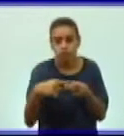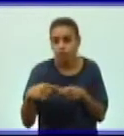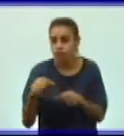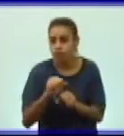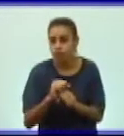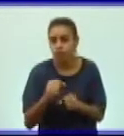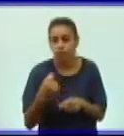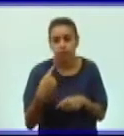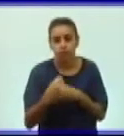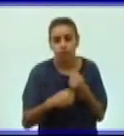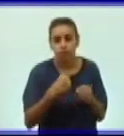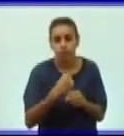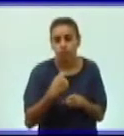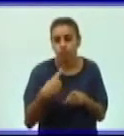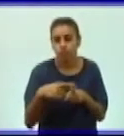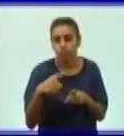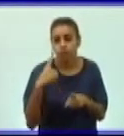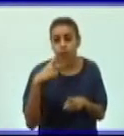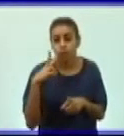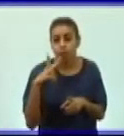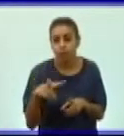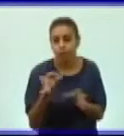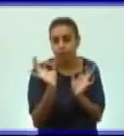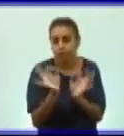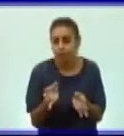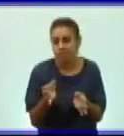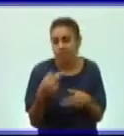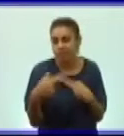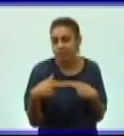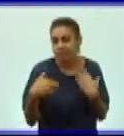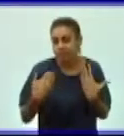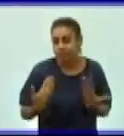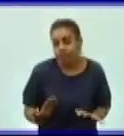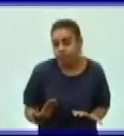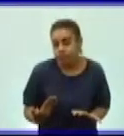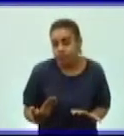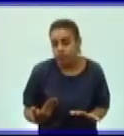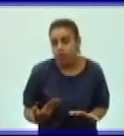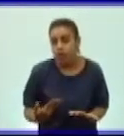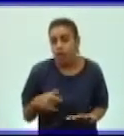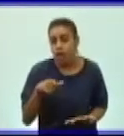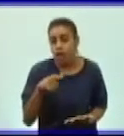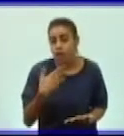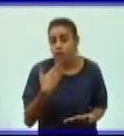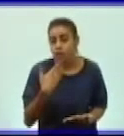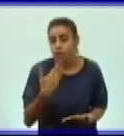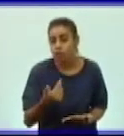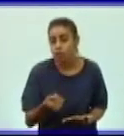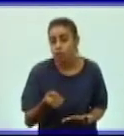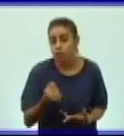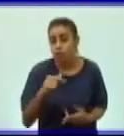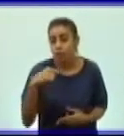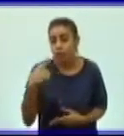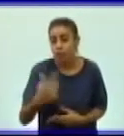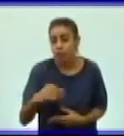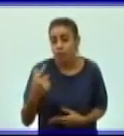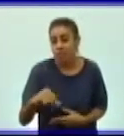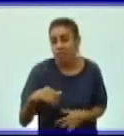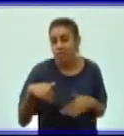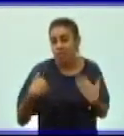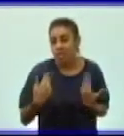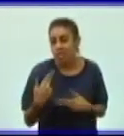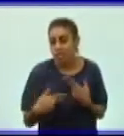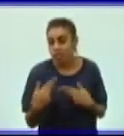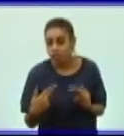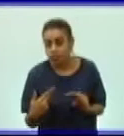que sucedió realmente. Fíjense que las intenciones de esta política son excelentes, son buenas, pero en la práctica, ¿qué ocurrió? Se le dio